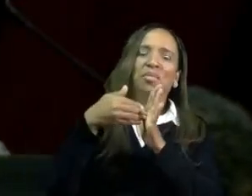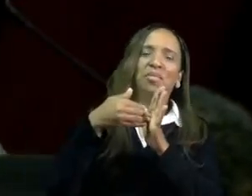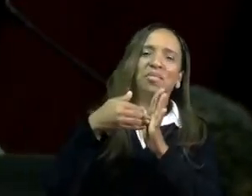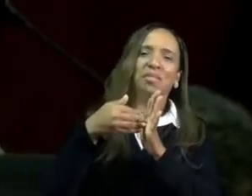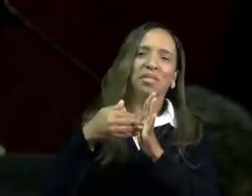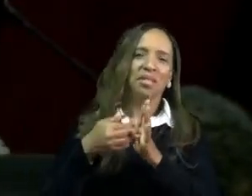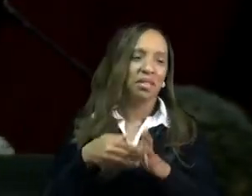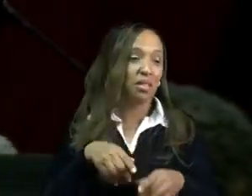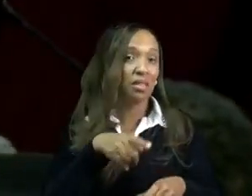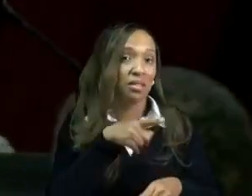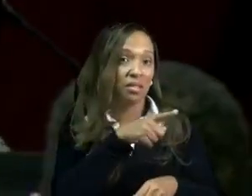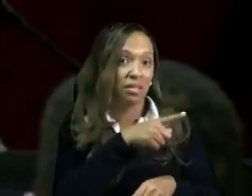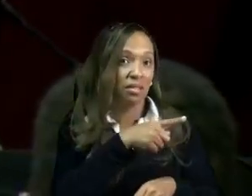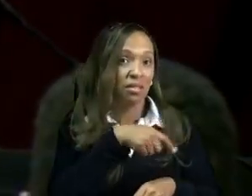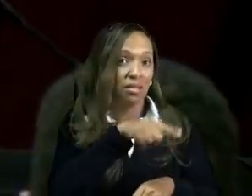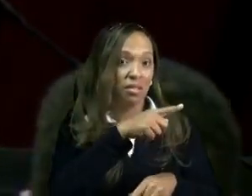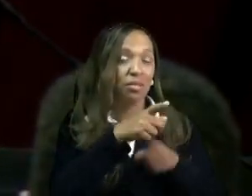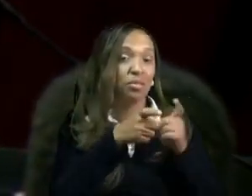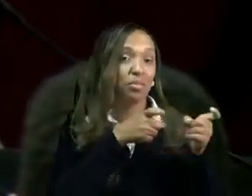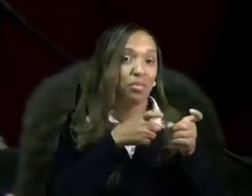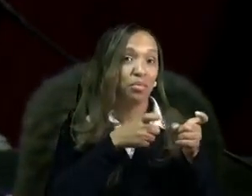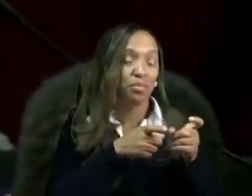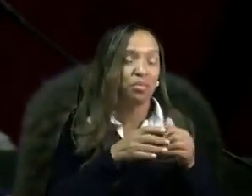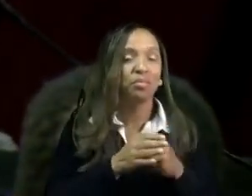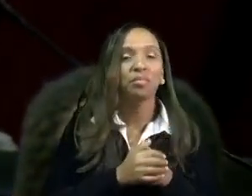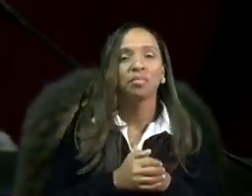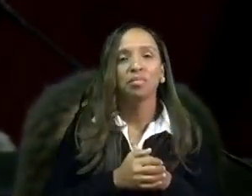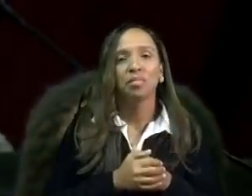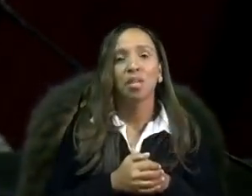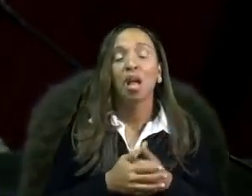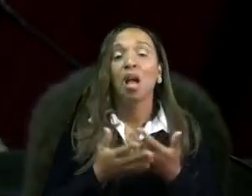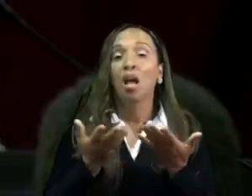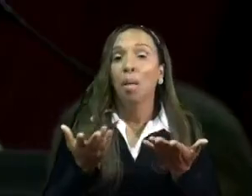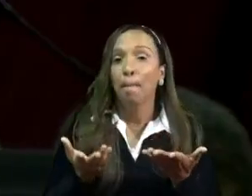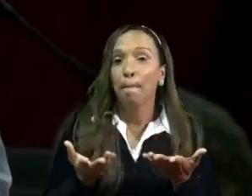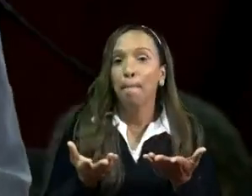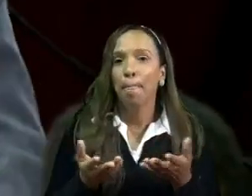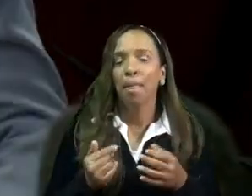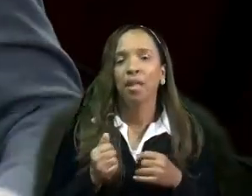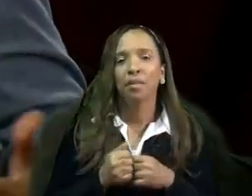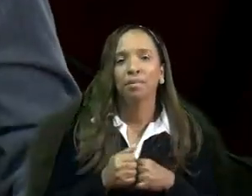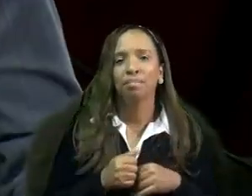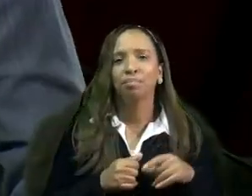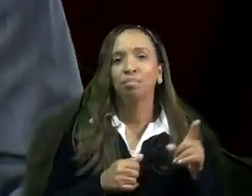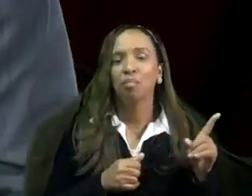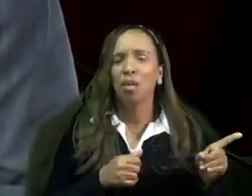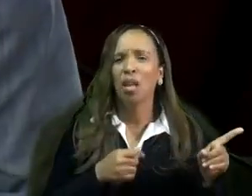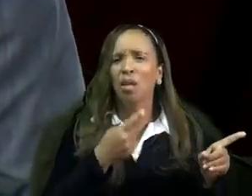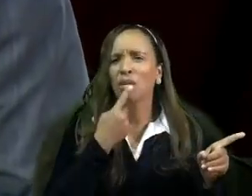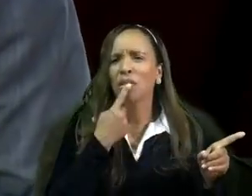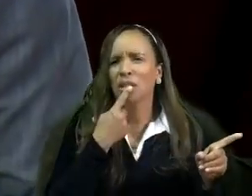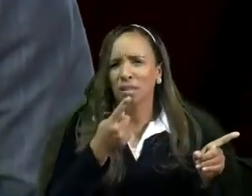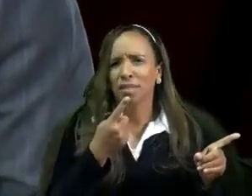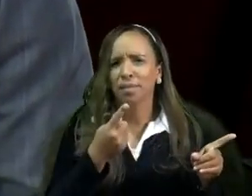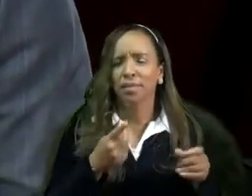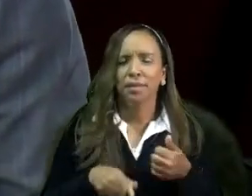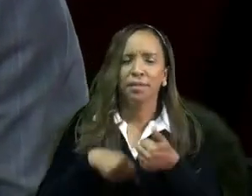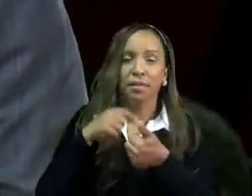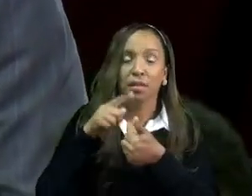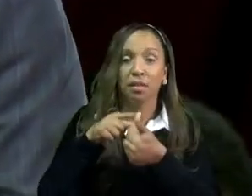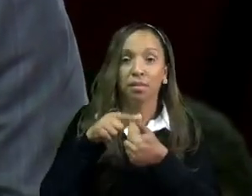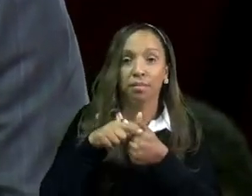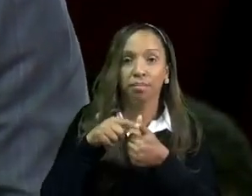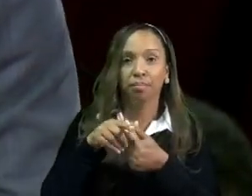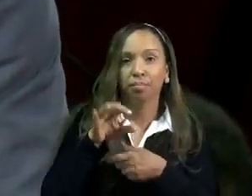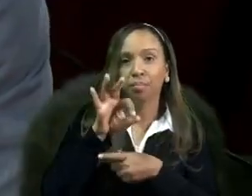ese grupo que él mencionaba, Faride, Fran Paulino, Elías Báez, un servidor, nos preocupábamos por lo menos de fiscalizar qué